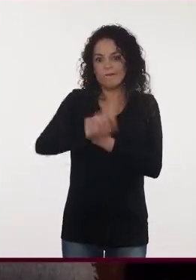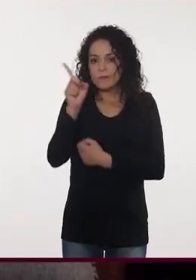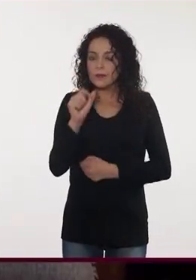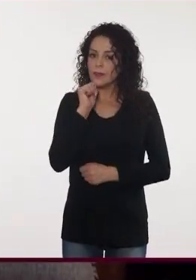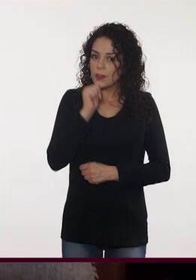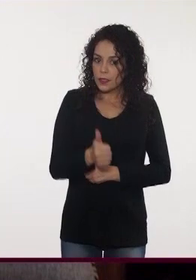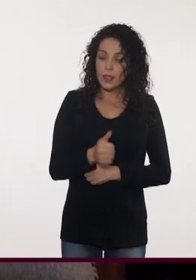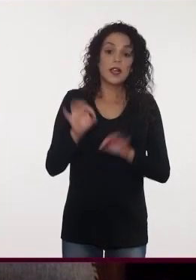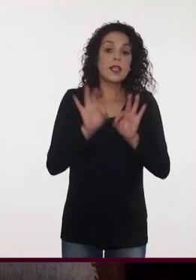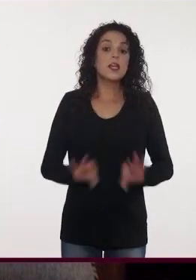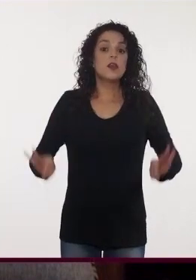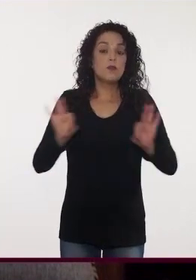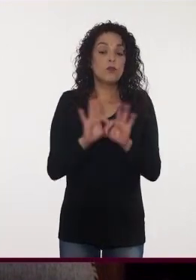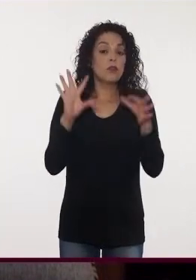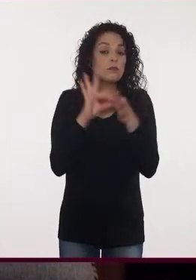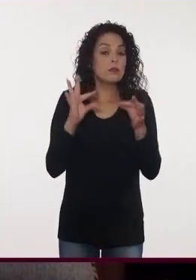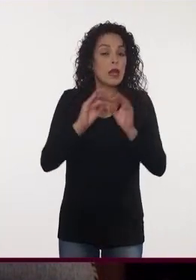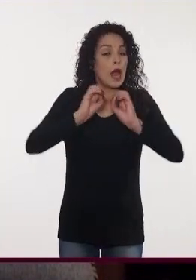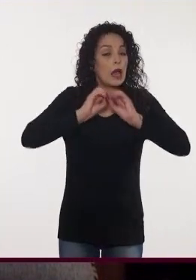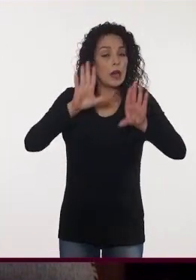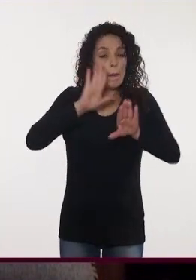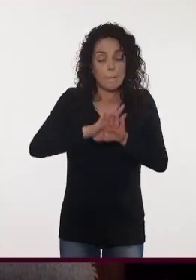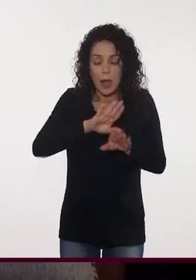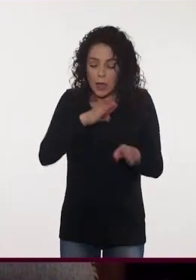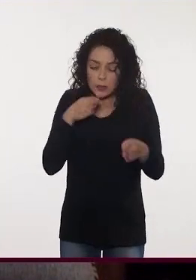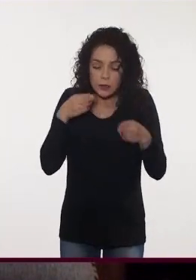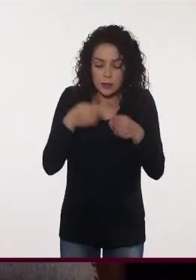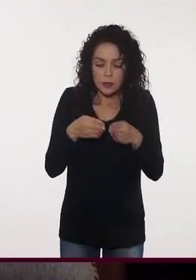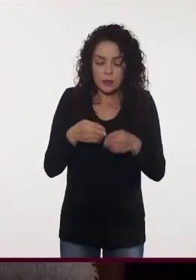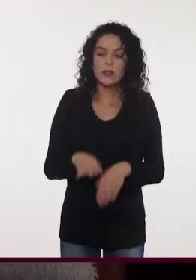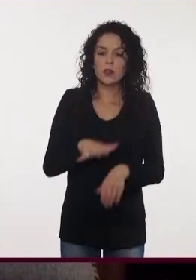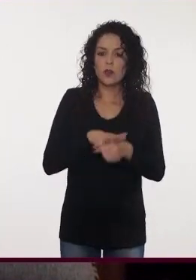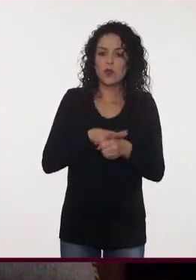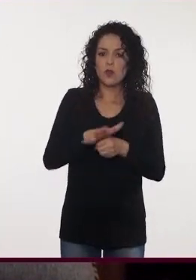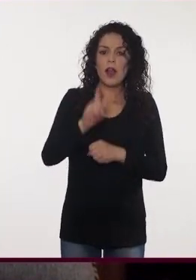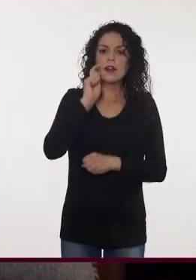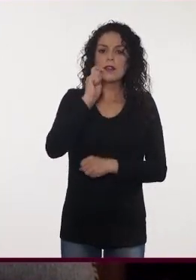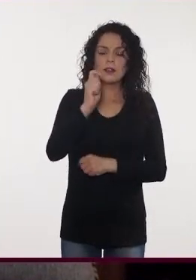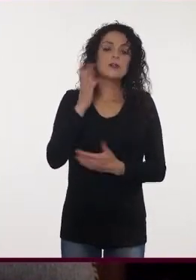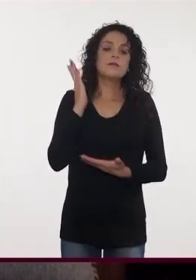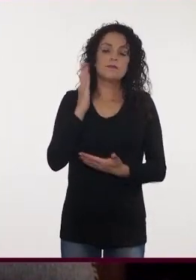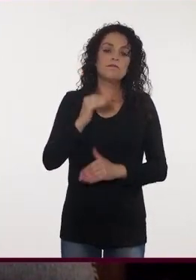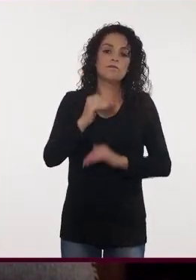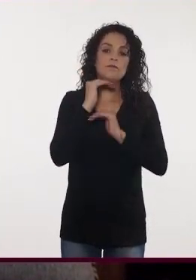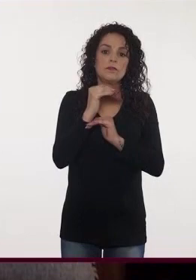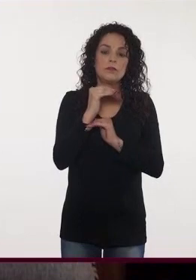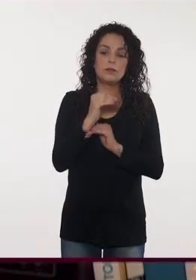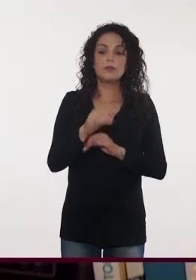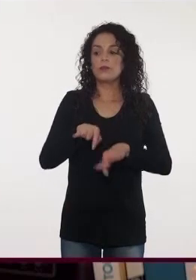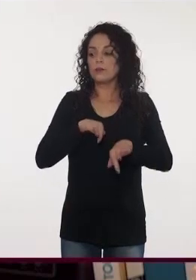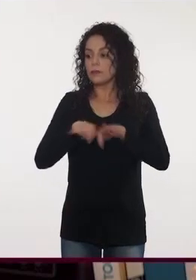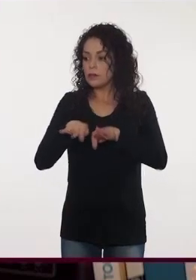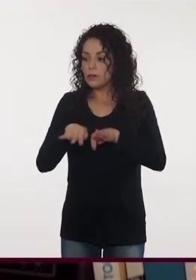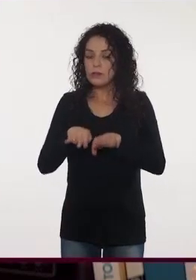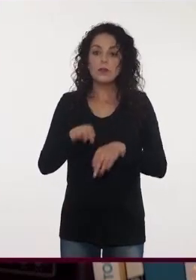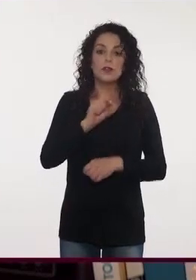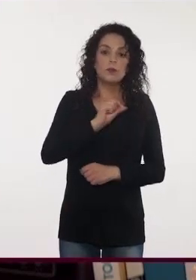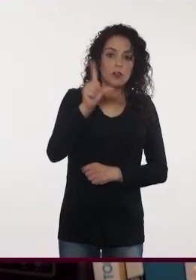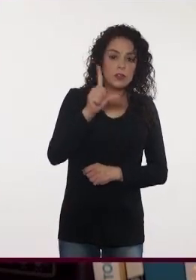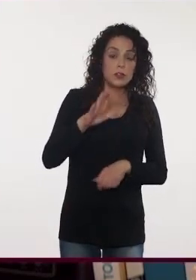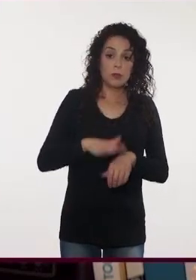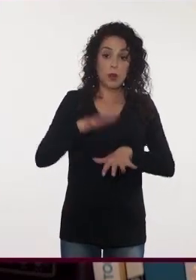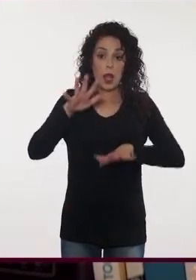es importante aclararles de manera muy precisa cuáles son los límites sociales y profesionales del trabajo, pues pueden